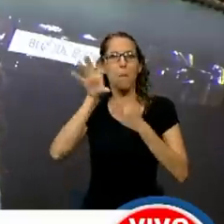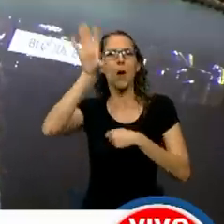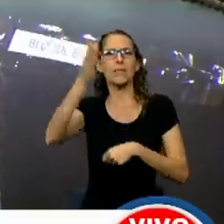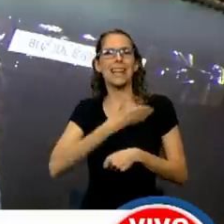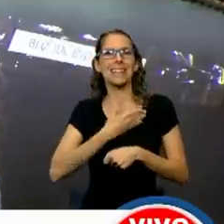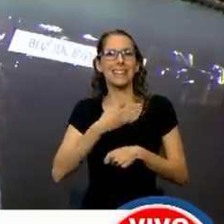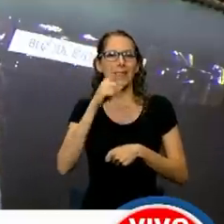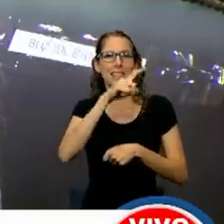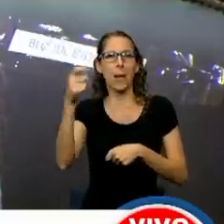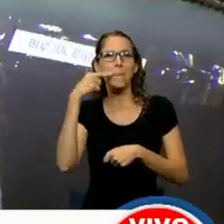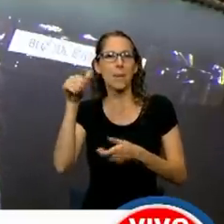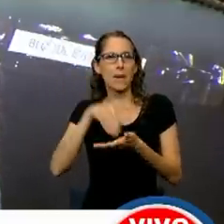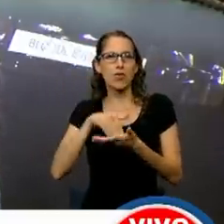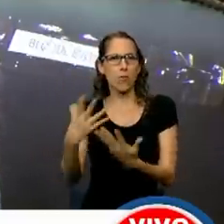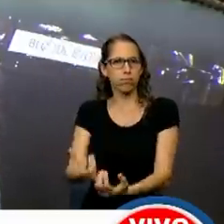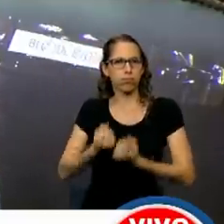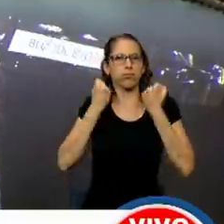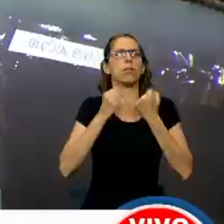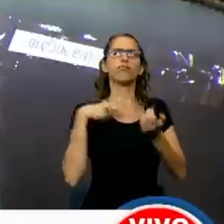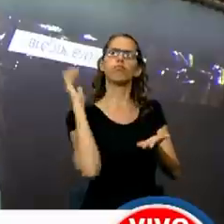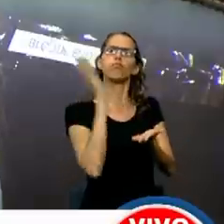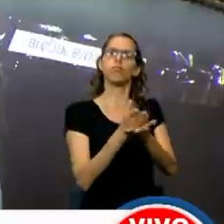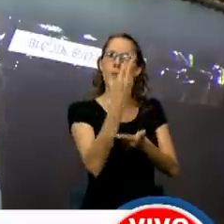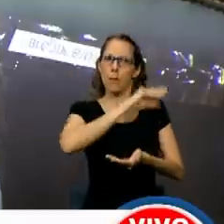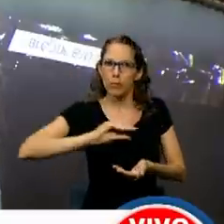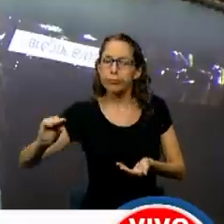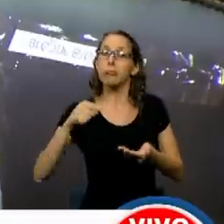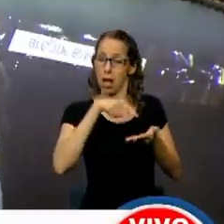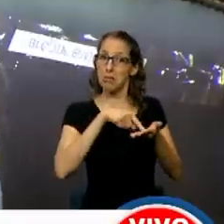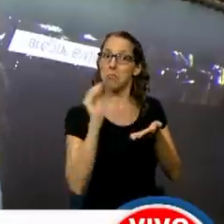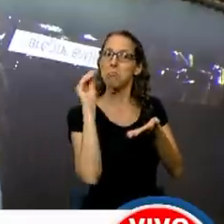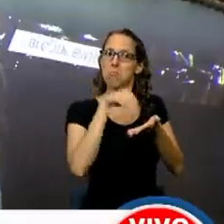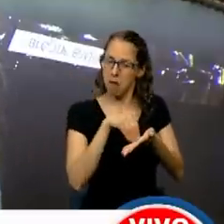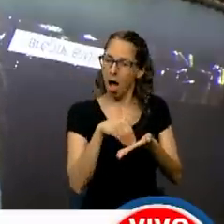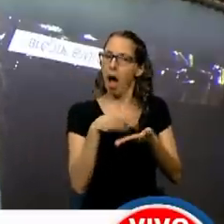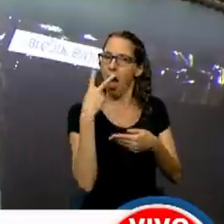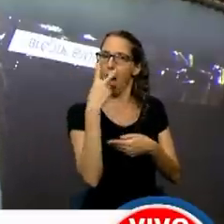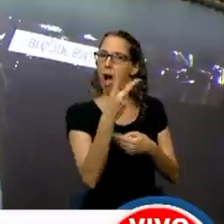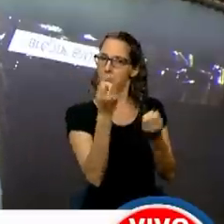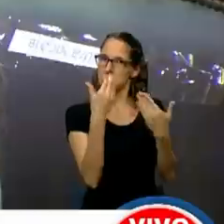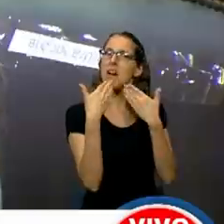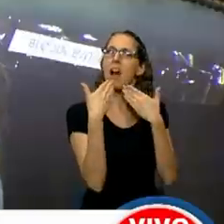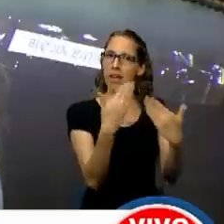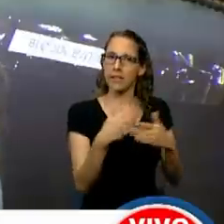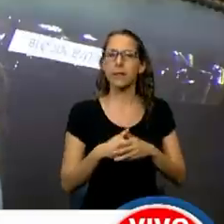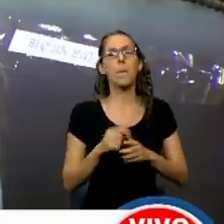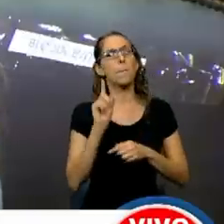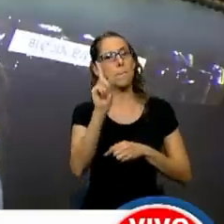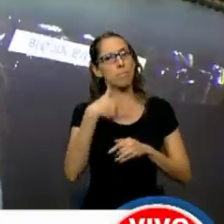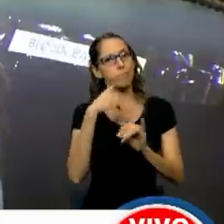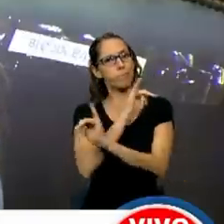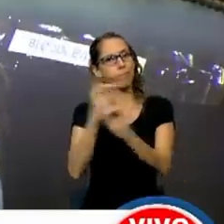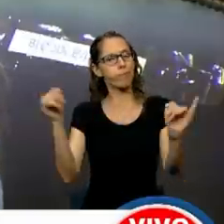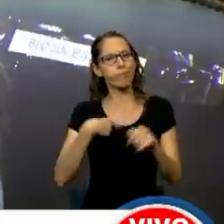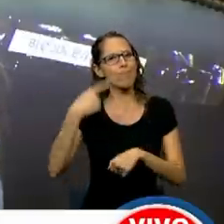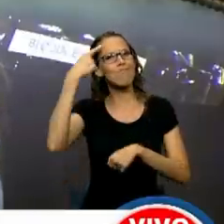santafesinos si debo reconocer y agradezco eso pero también quiero advertir que no comparto que